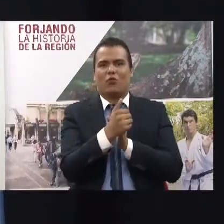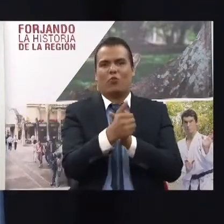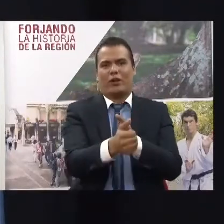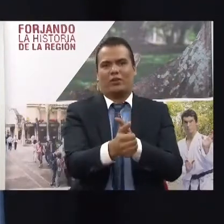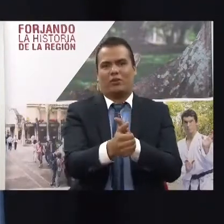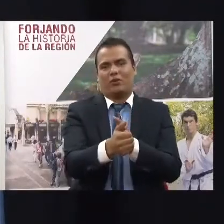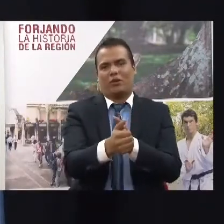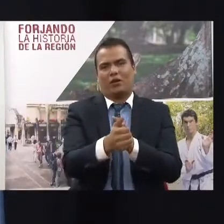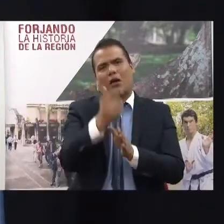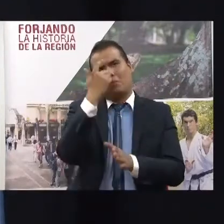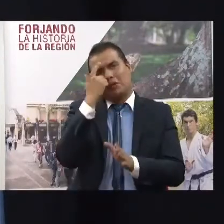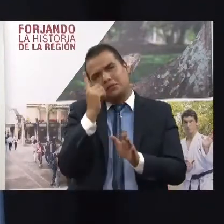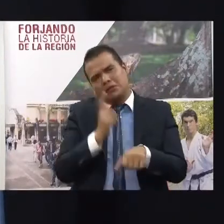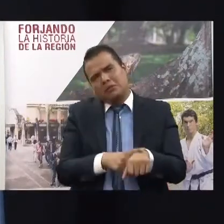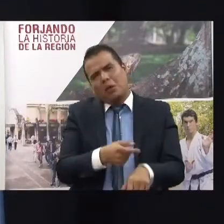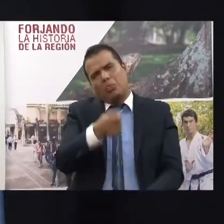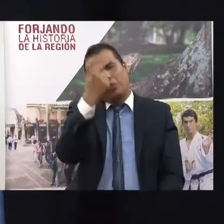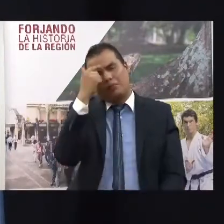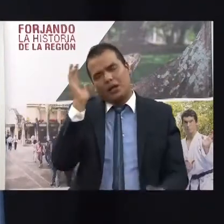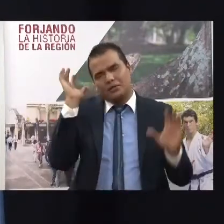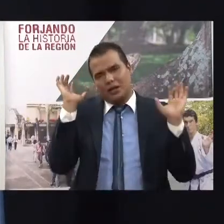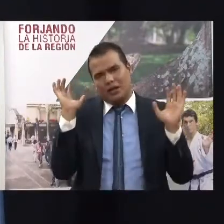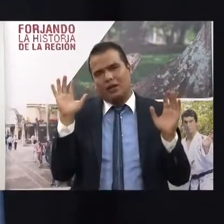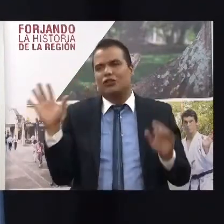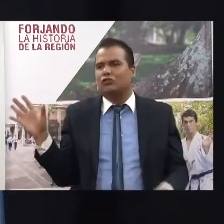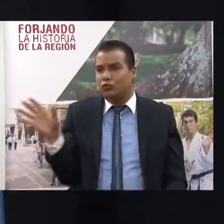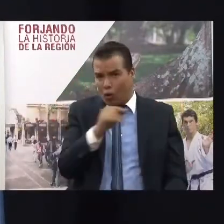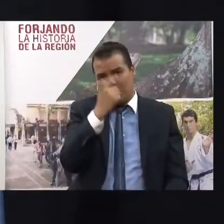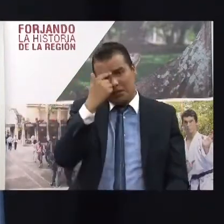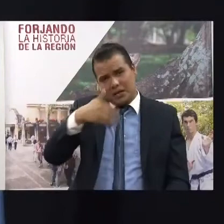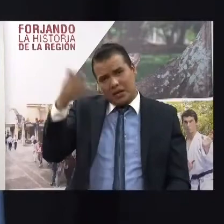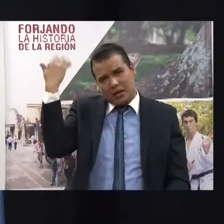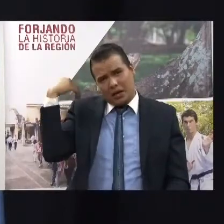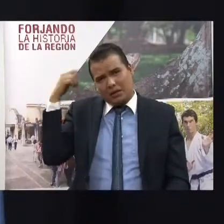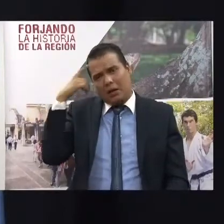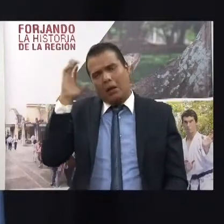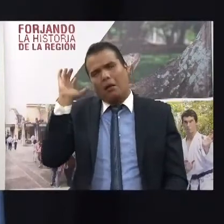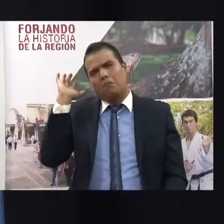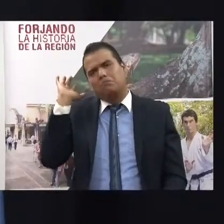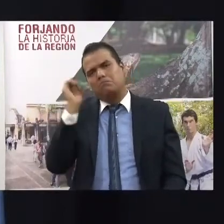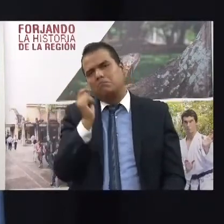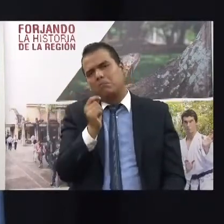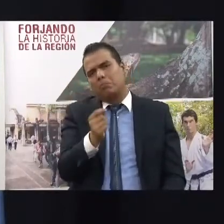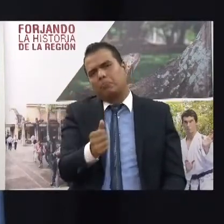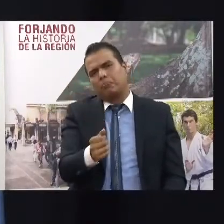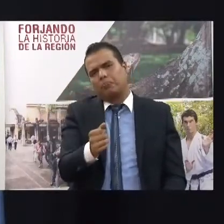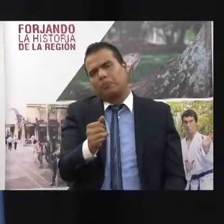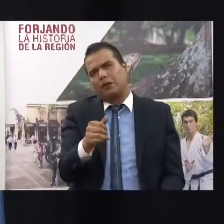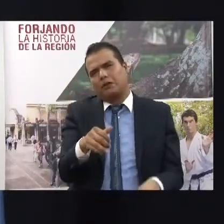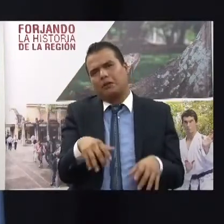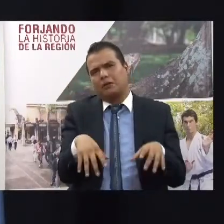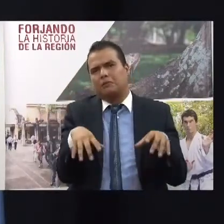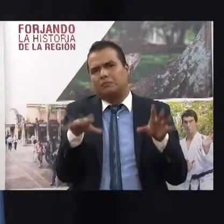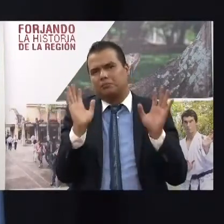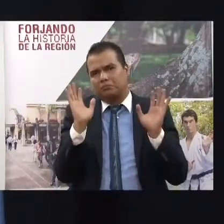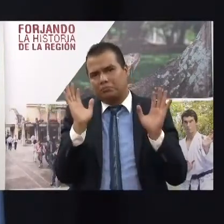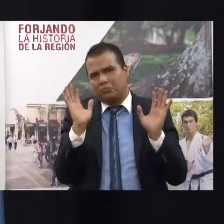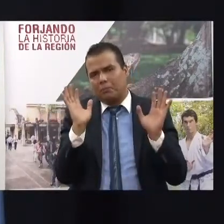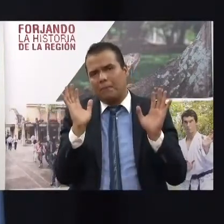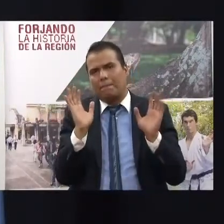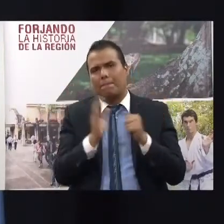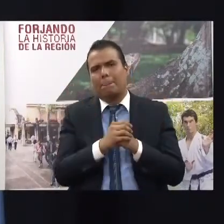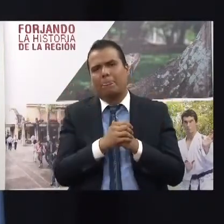pensábamos todos, ustedes como estudiantes, nosotros como profesores y directivos, que seguramente iba a